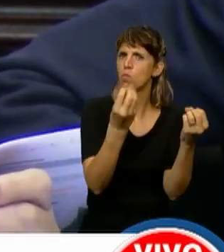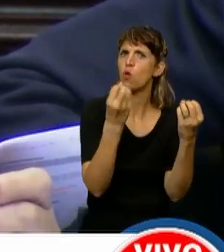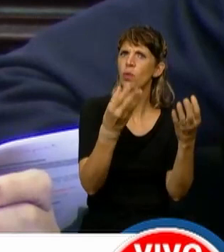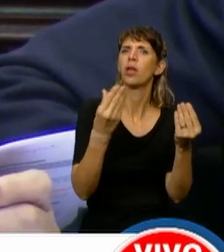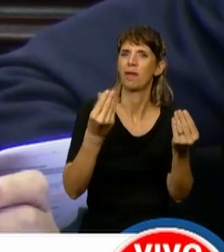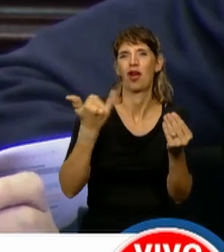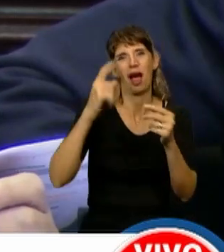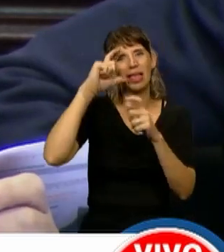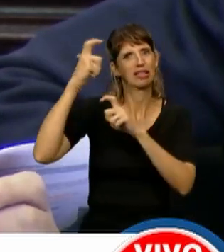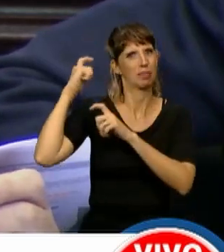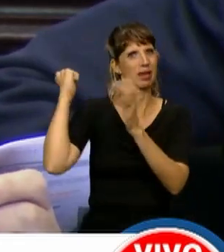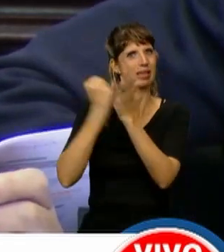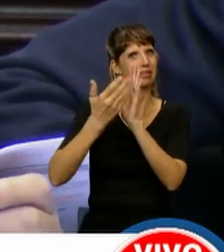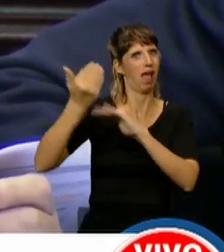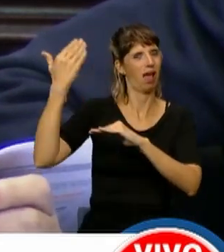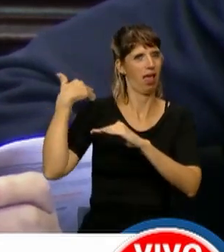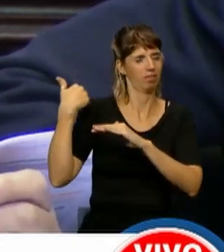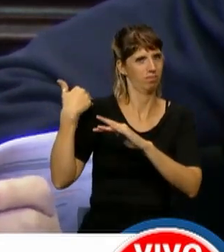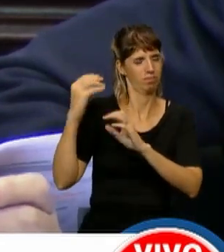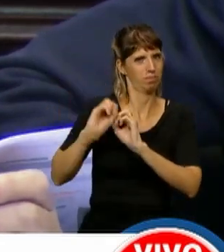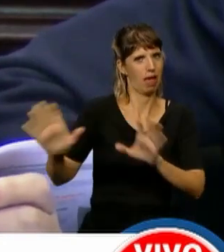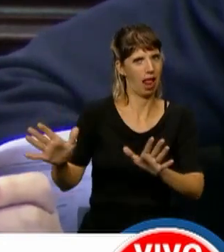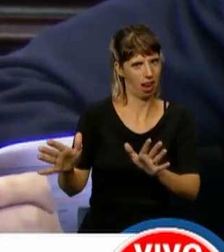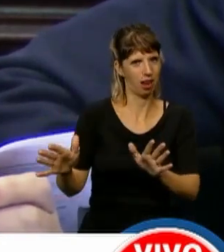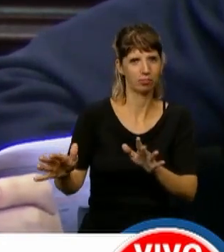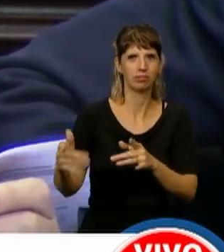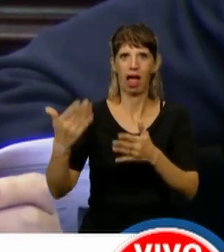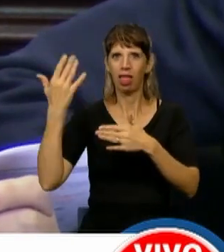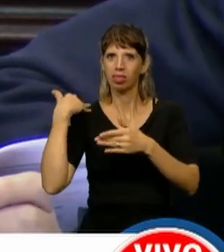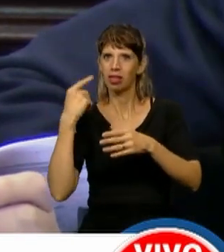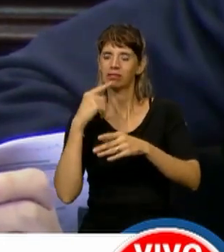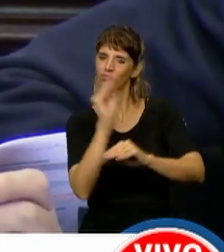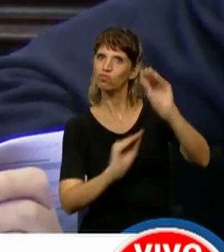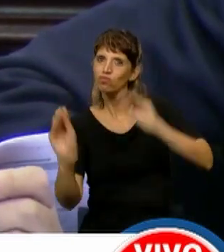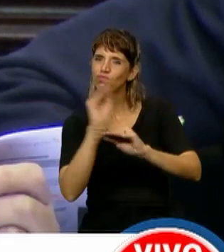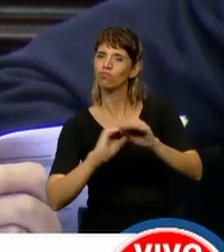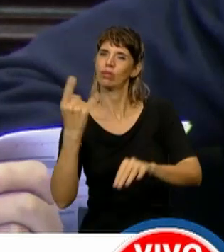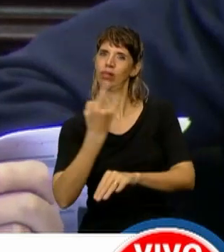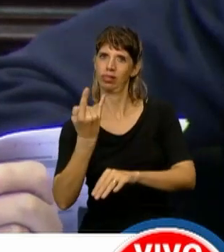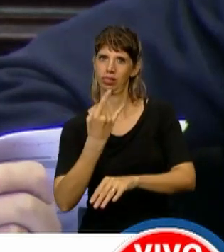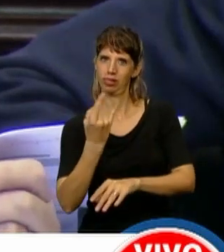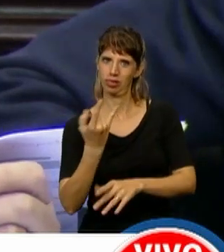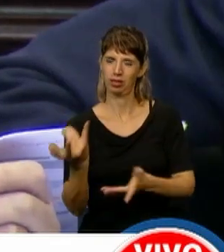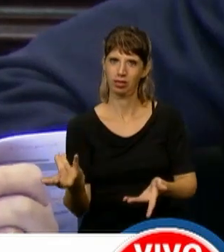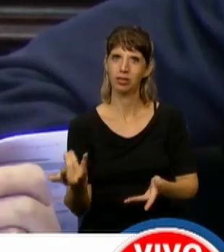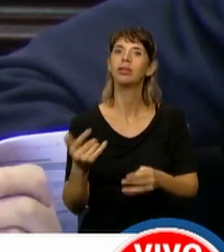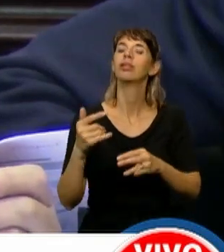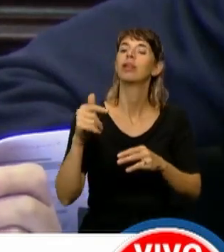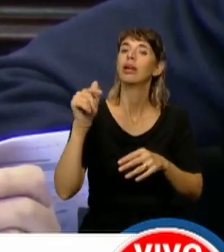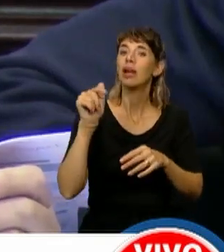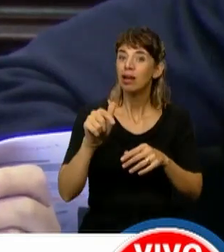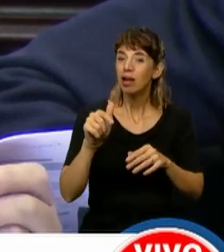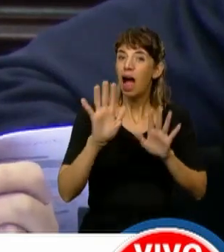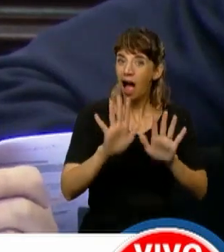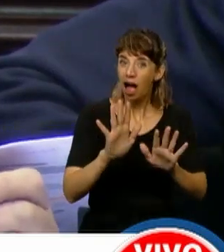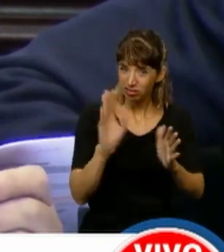tenemos en la Argentina, con el manejo discrecional que hemos vivido en la Argentina y que tanto daño nos hace, delegar estas